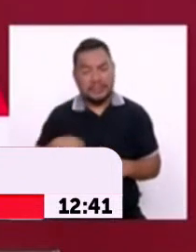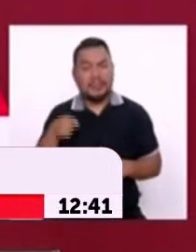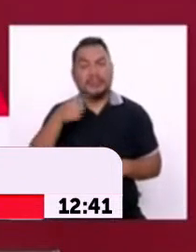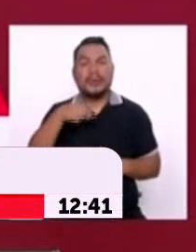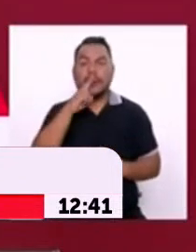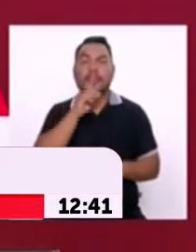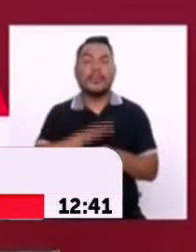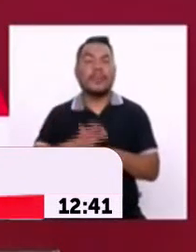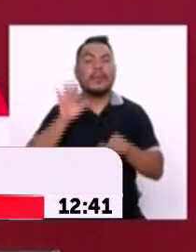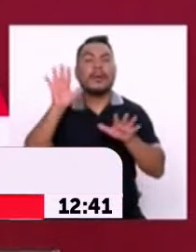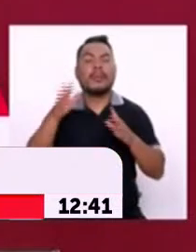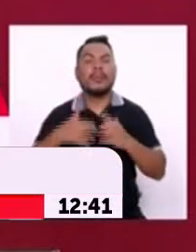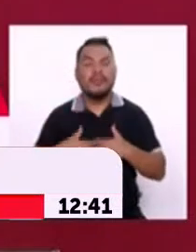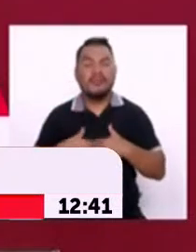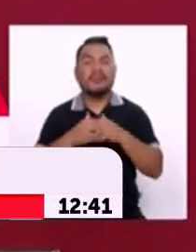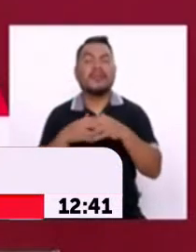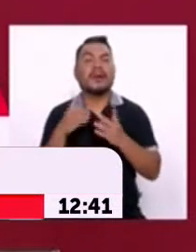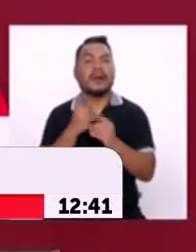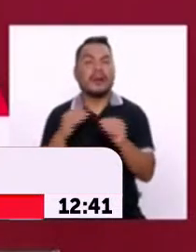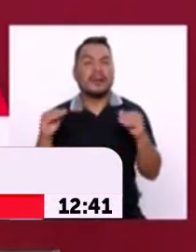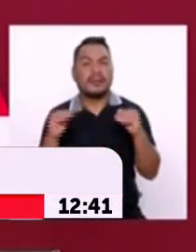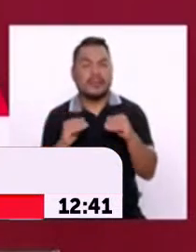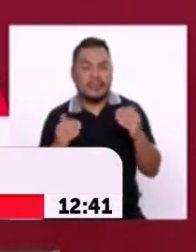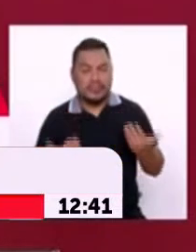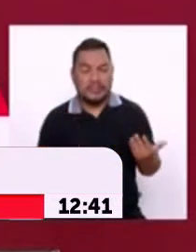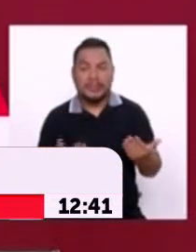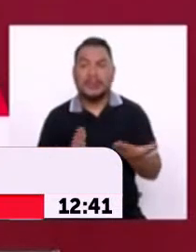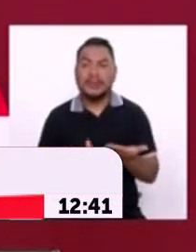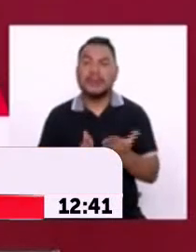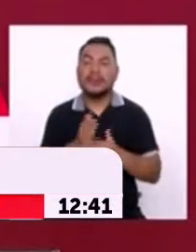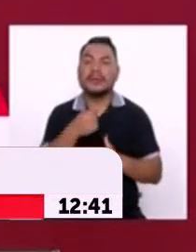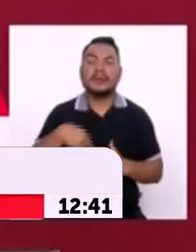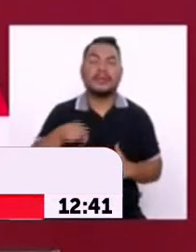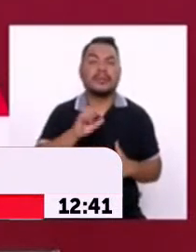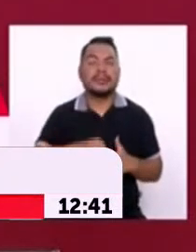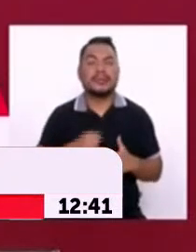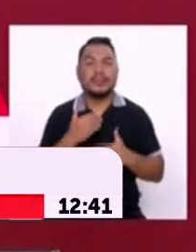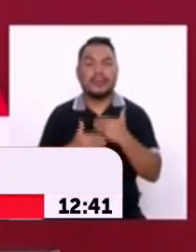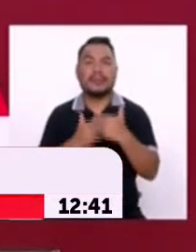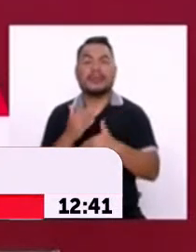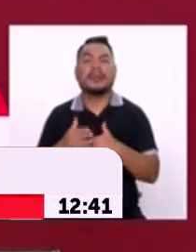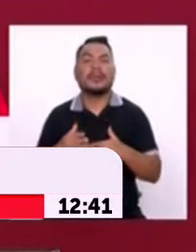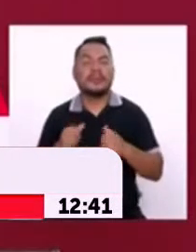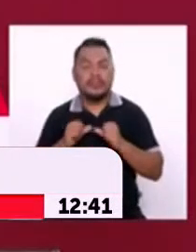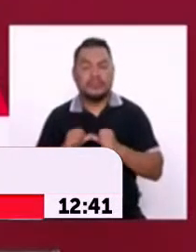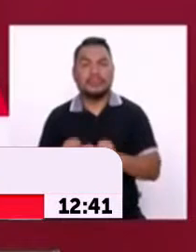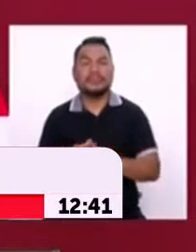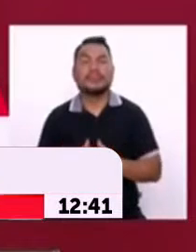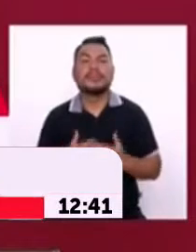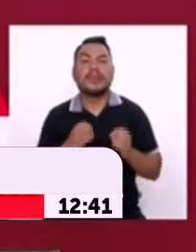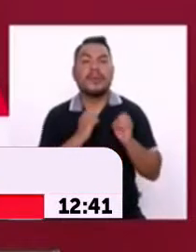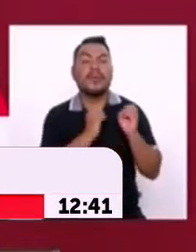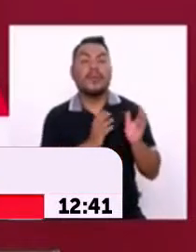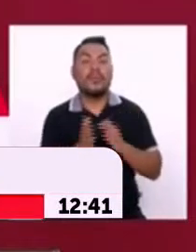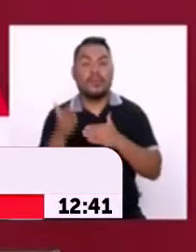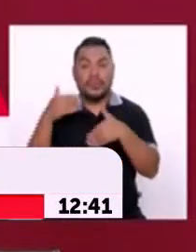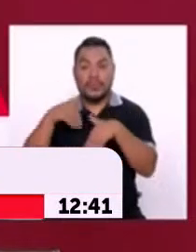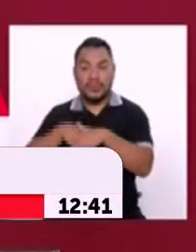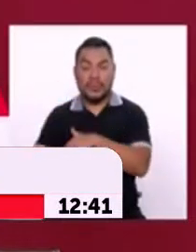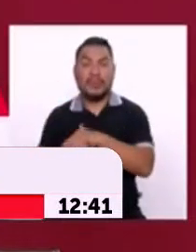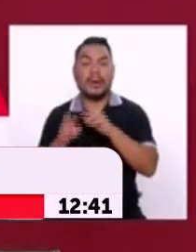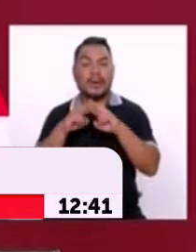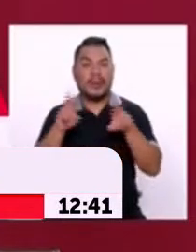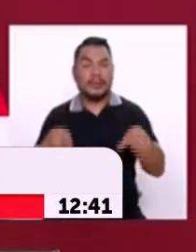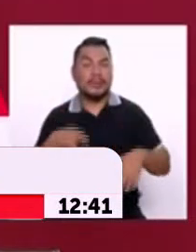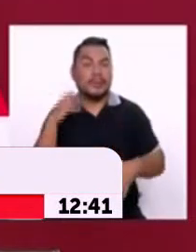reafirmando nuestro compromiso para fortalecer la democracia a través de la recuperación y mantenimiento del orden interno